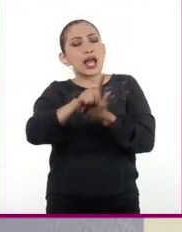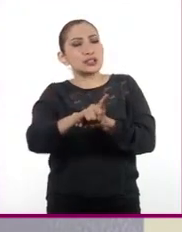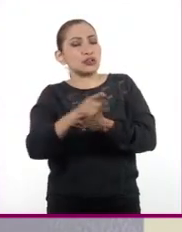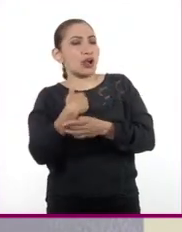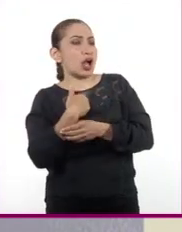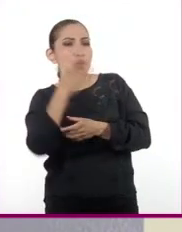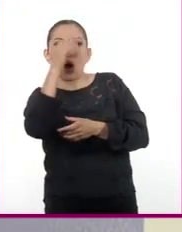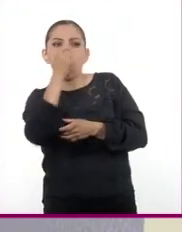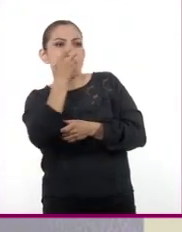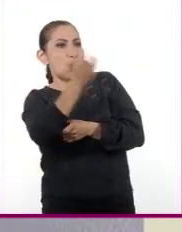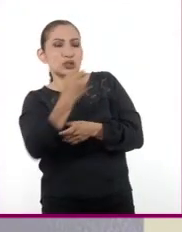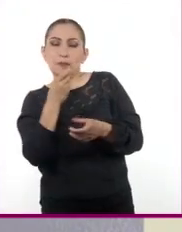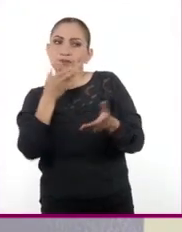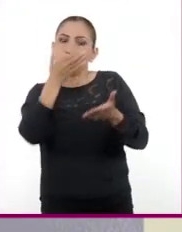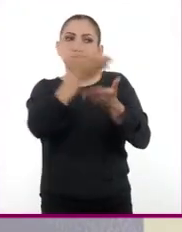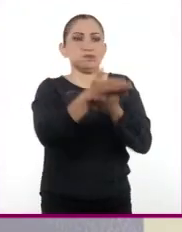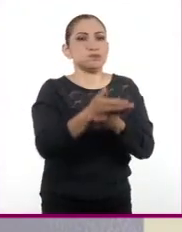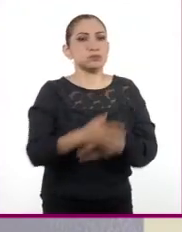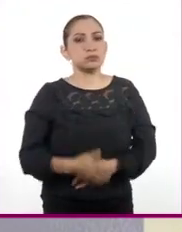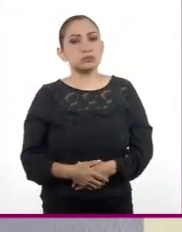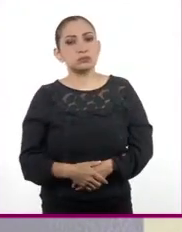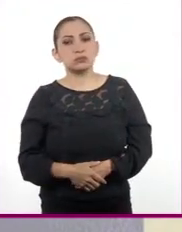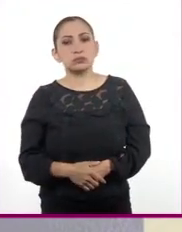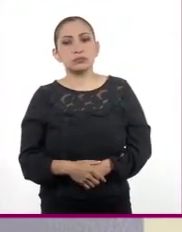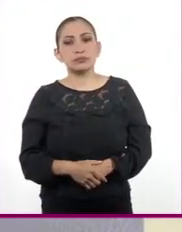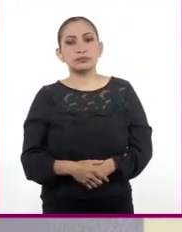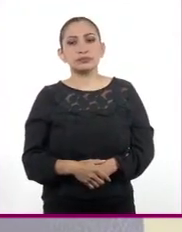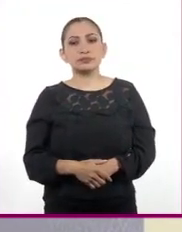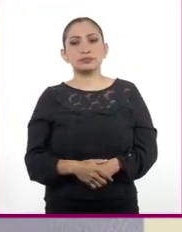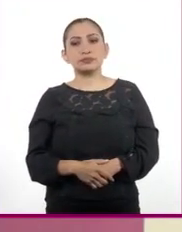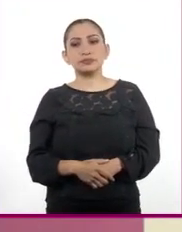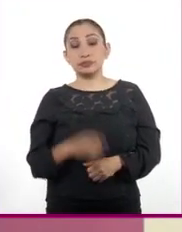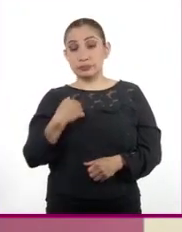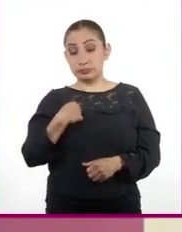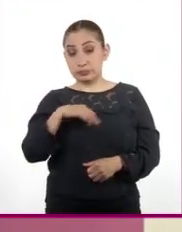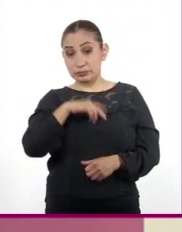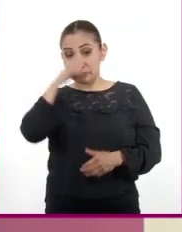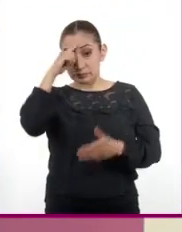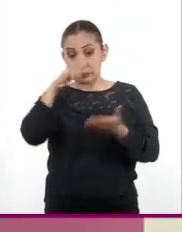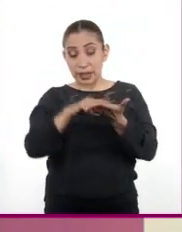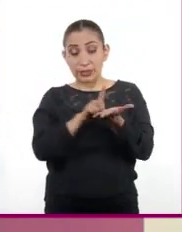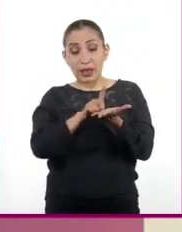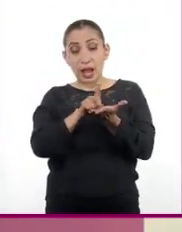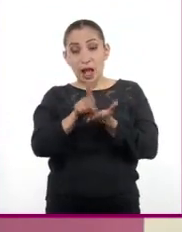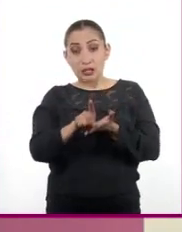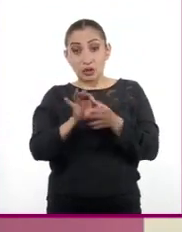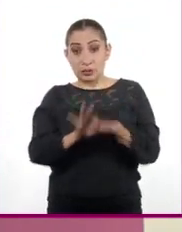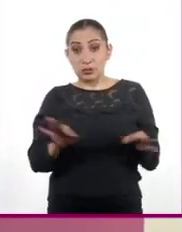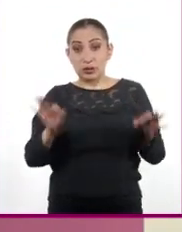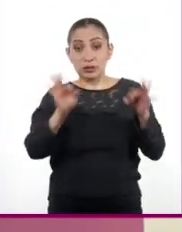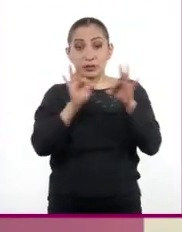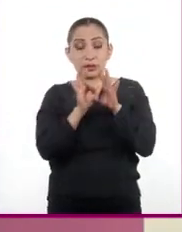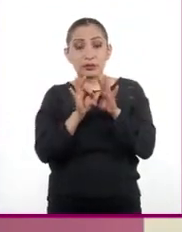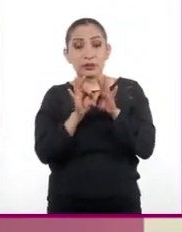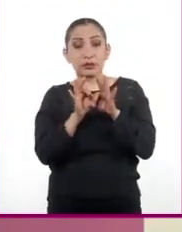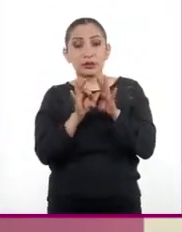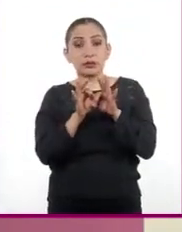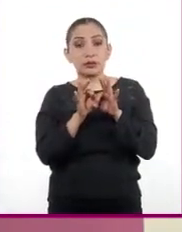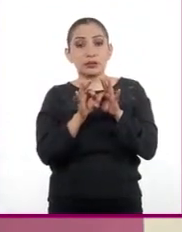que tenemos como ciudadanas y ciudadanos? Bueno, consideramos que este derecho es fundamental